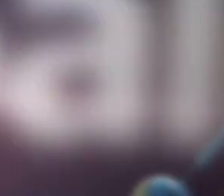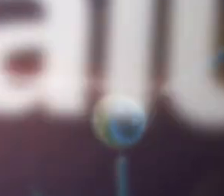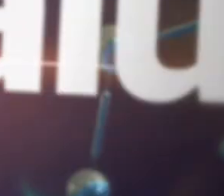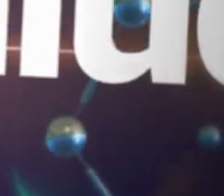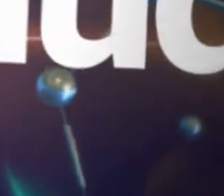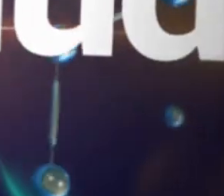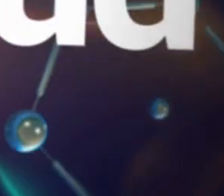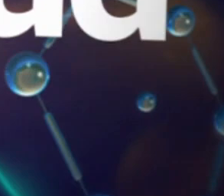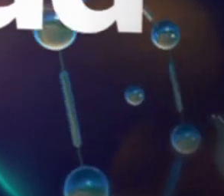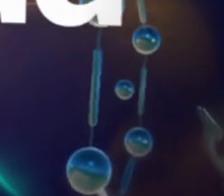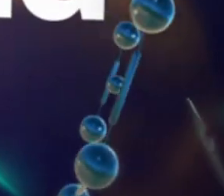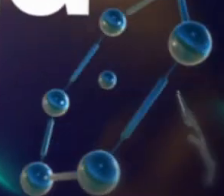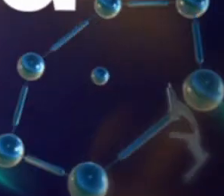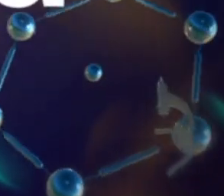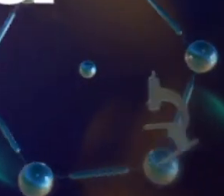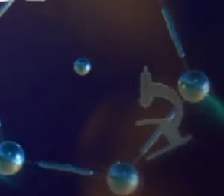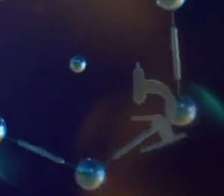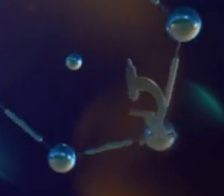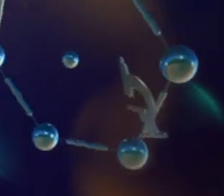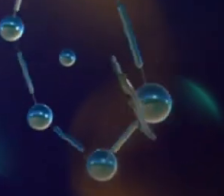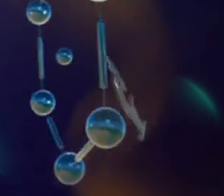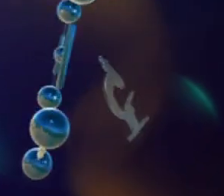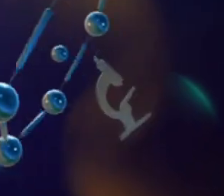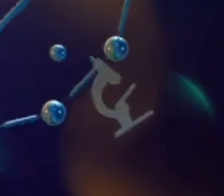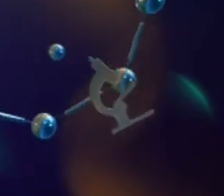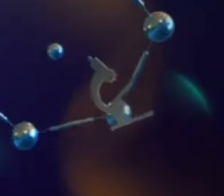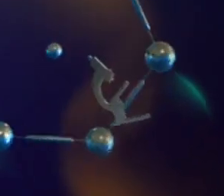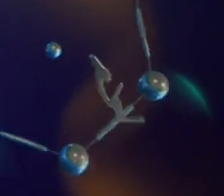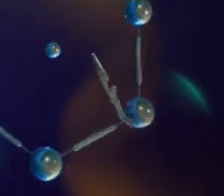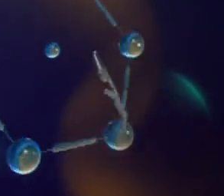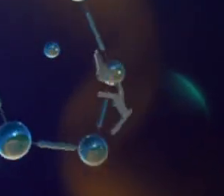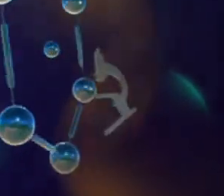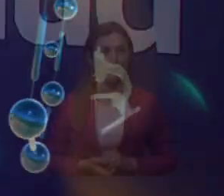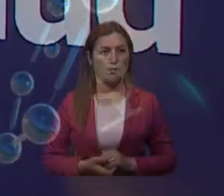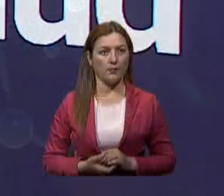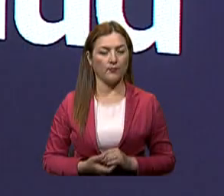Regresamos con El extraordinario mundo de la salud.